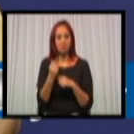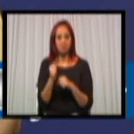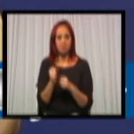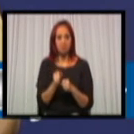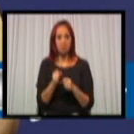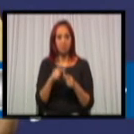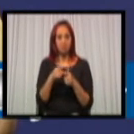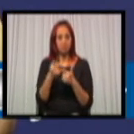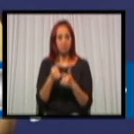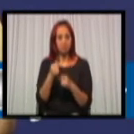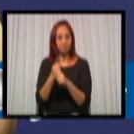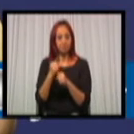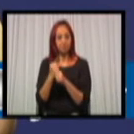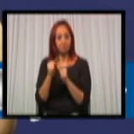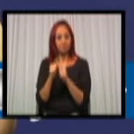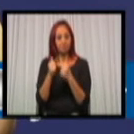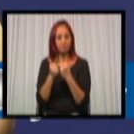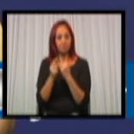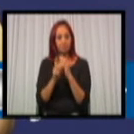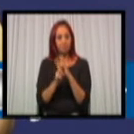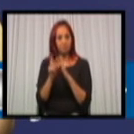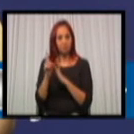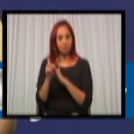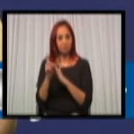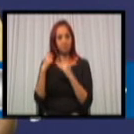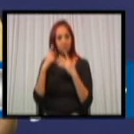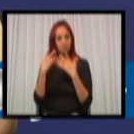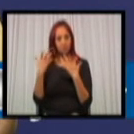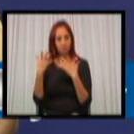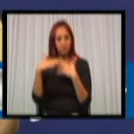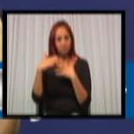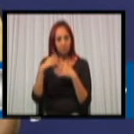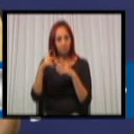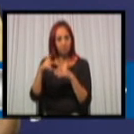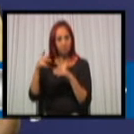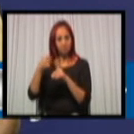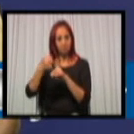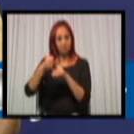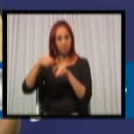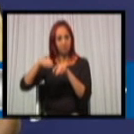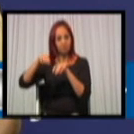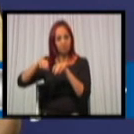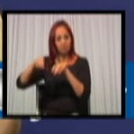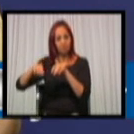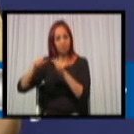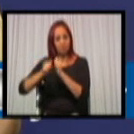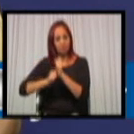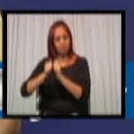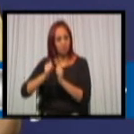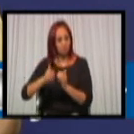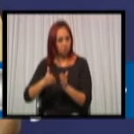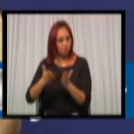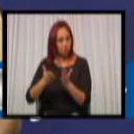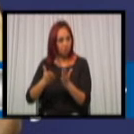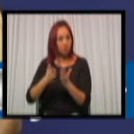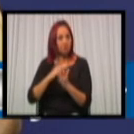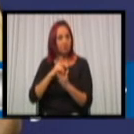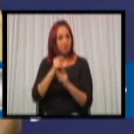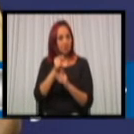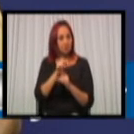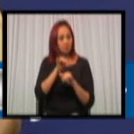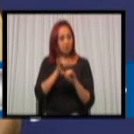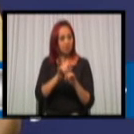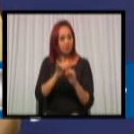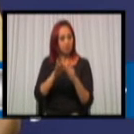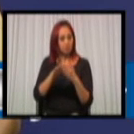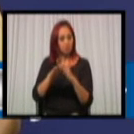Vamos a trabajar con las asociaciones de desarrollo para que la gente de los mismos distritos construya, el dinero se quede en los